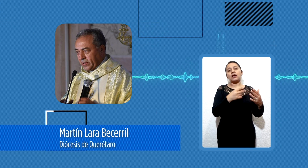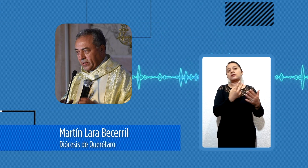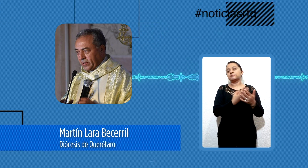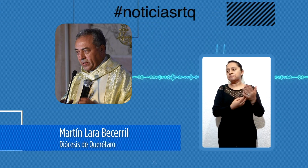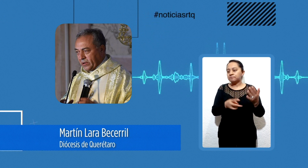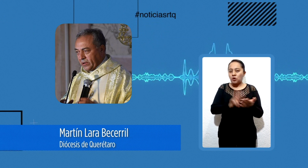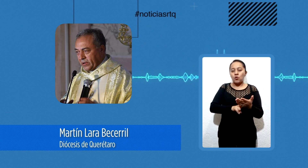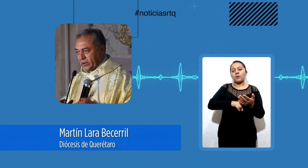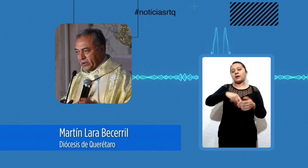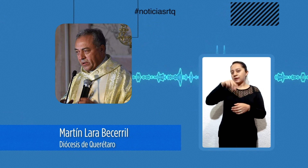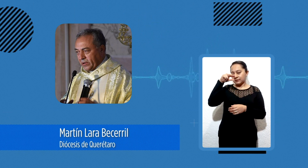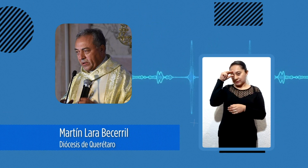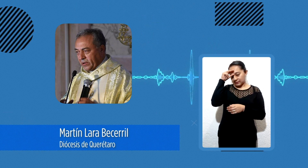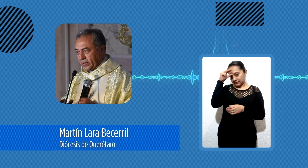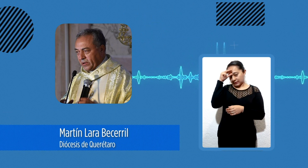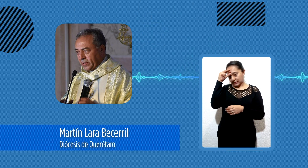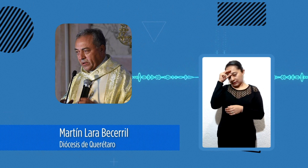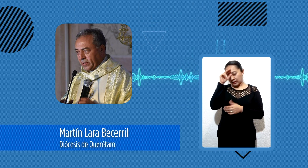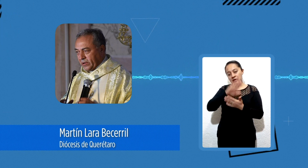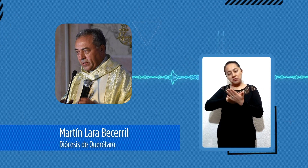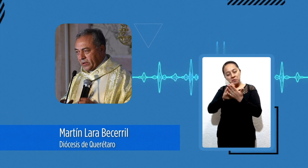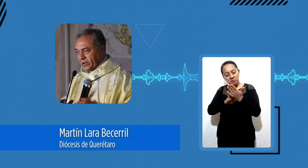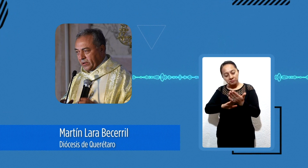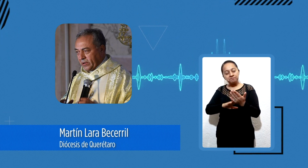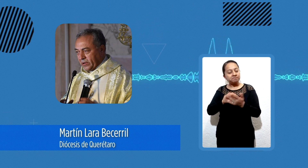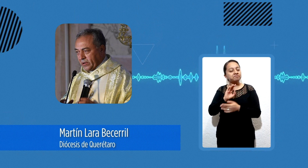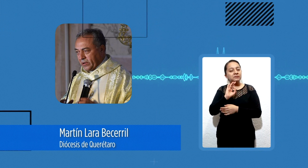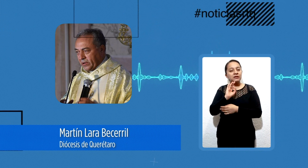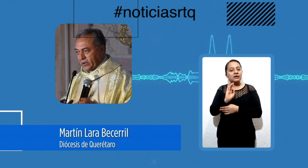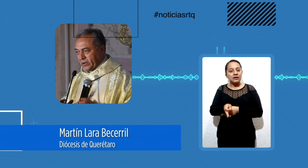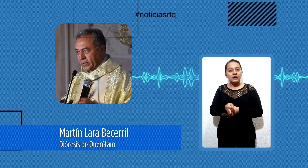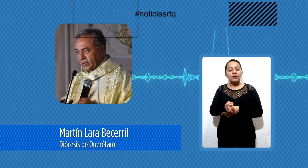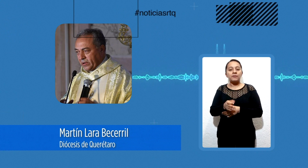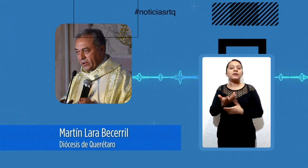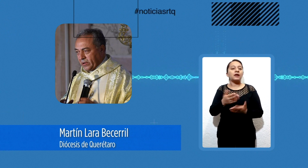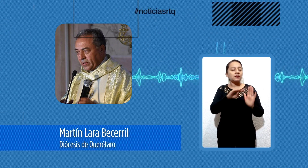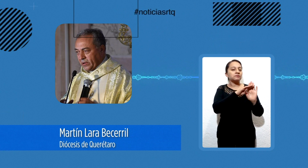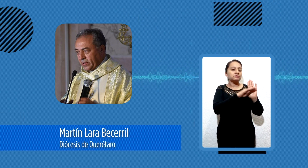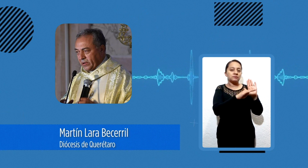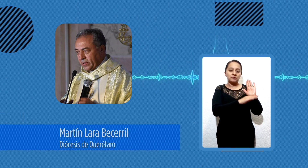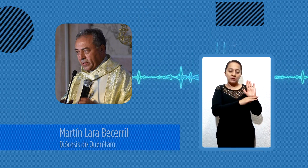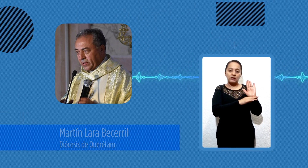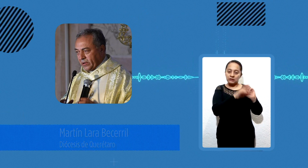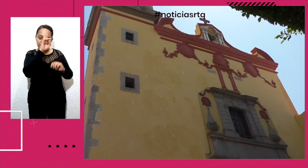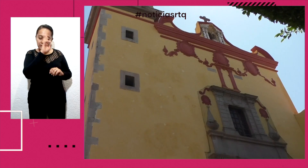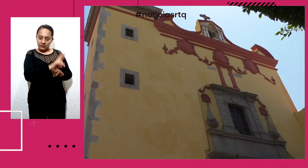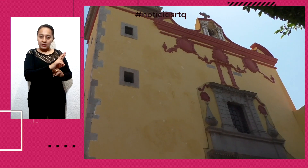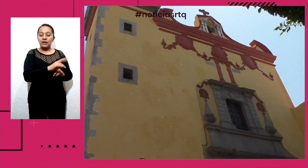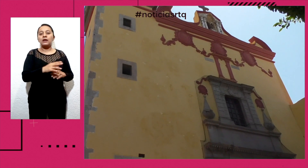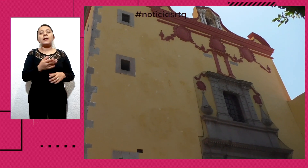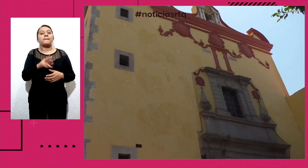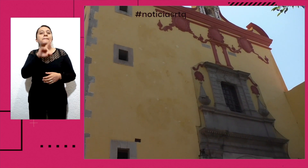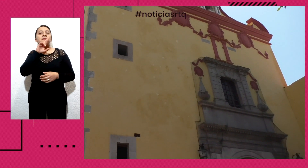aceptar las disposiciones. Creo que la mejor rosa que le podemos dar a la Virgen de Guadalupe es ser obedientes. El